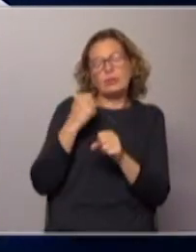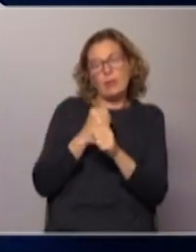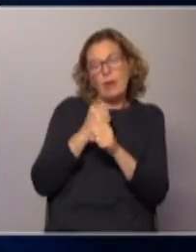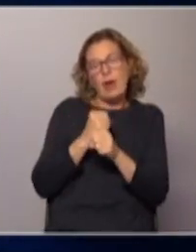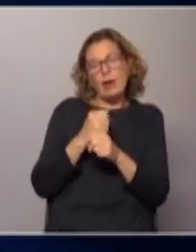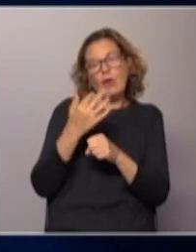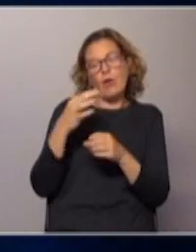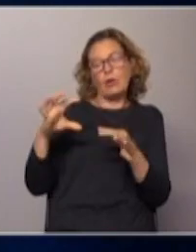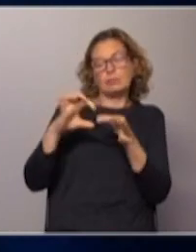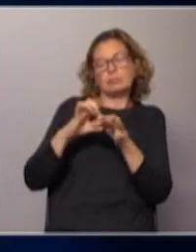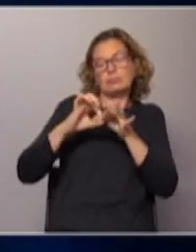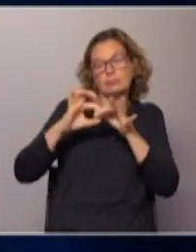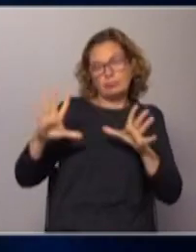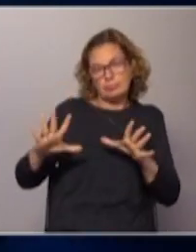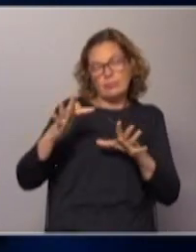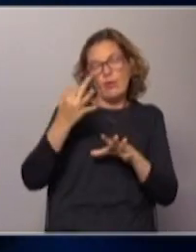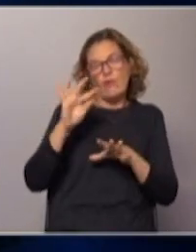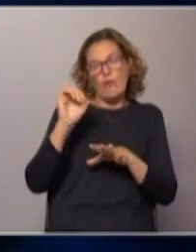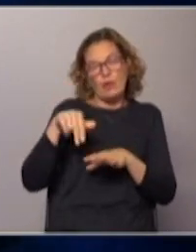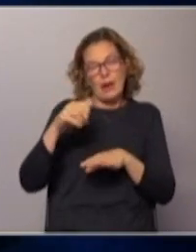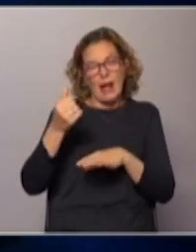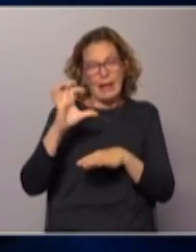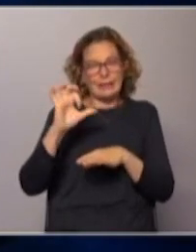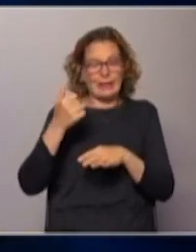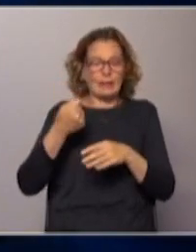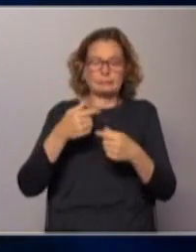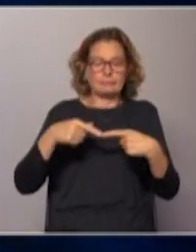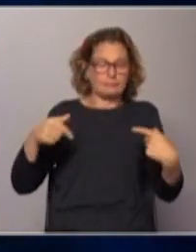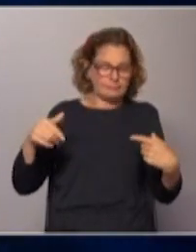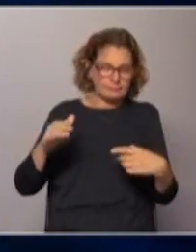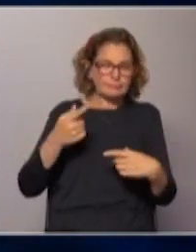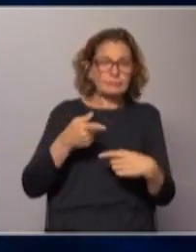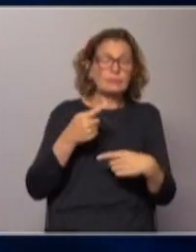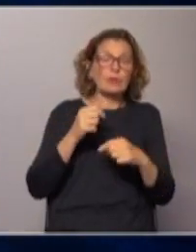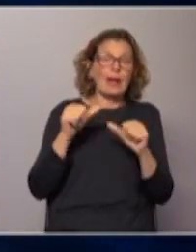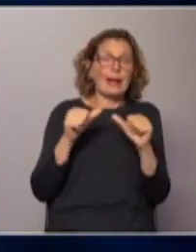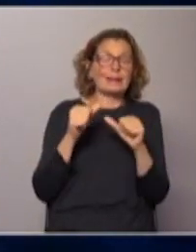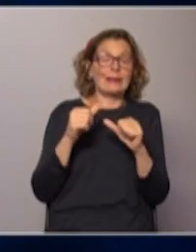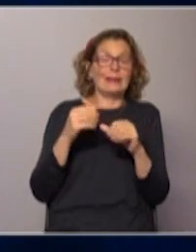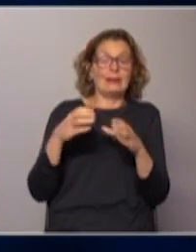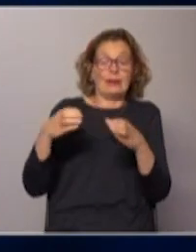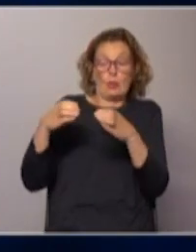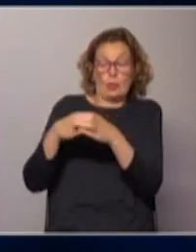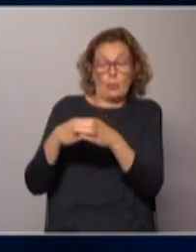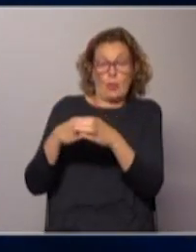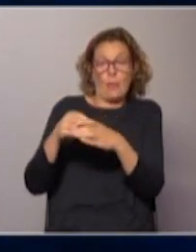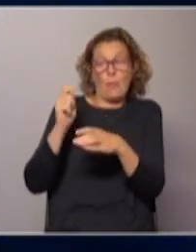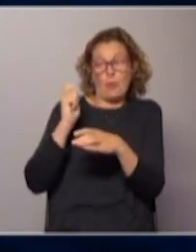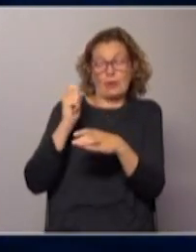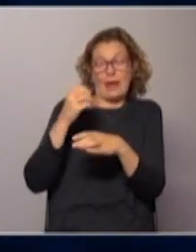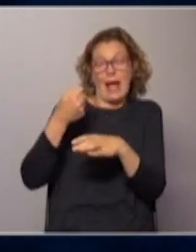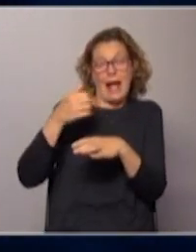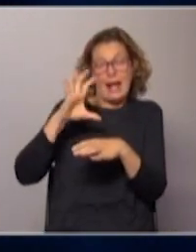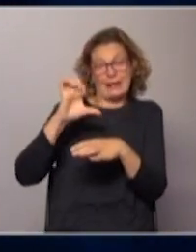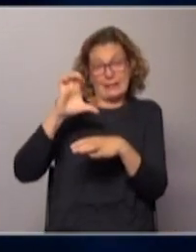vínculo con el fonasa etcétera etcétera entonces eso hace que el per cápita de hace si el numerador que es el